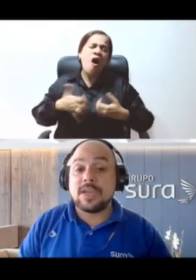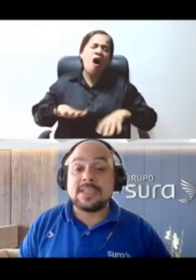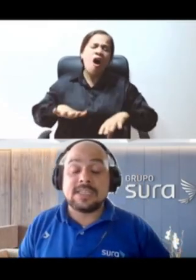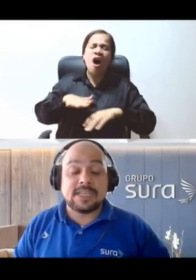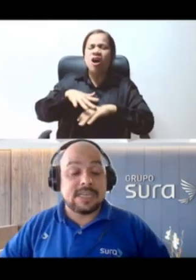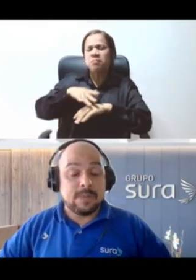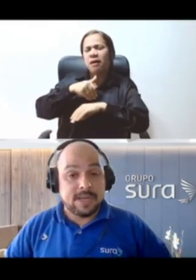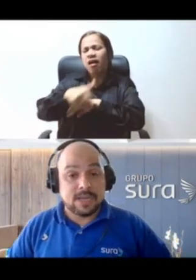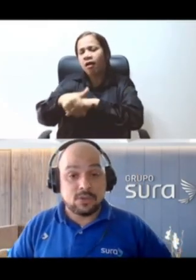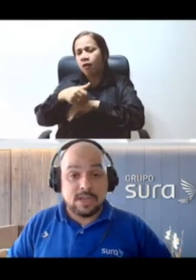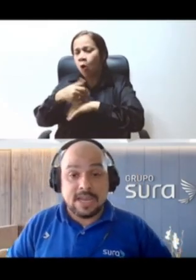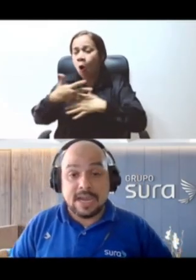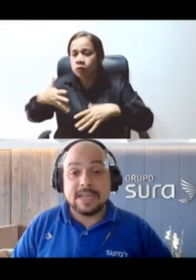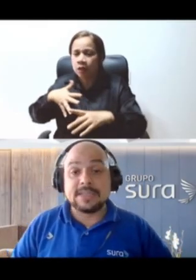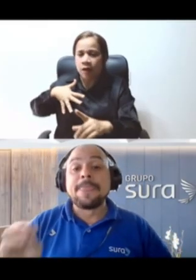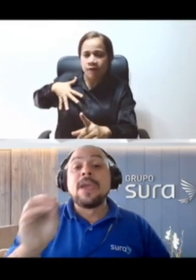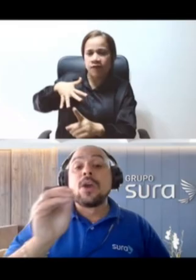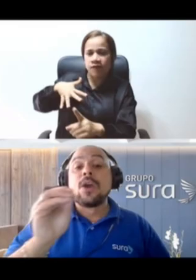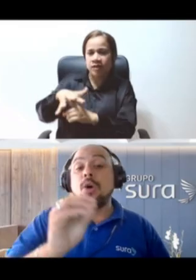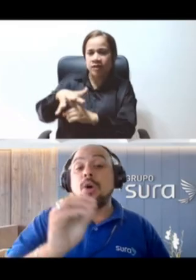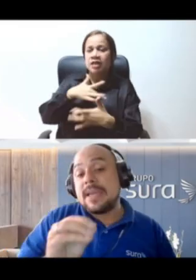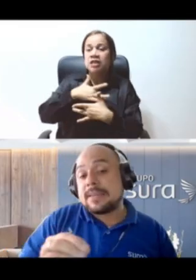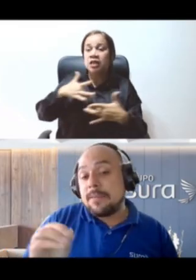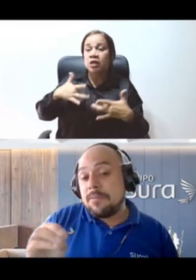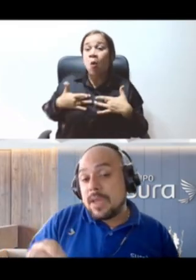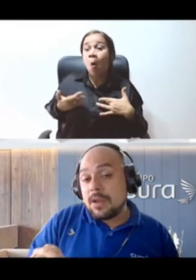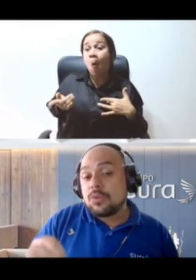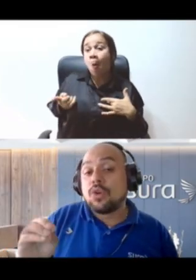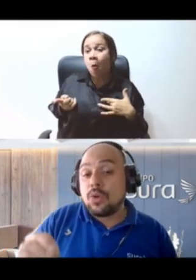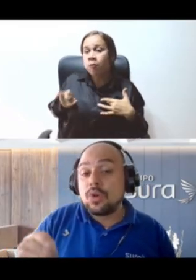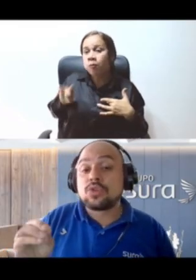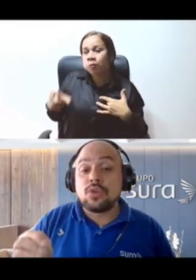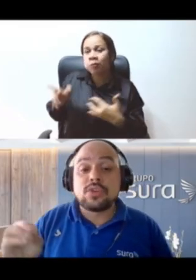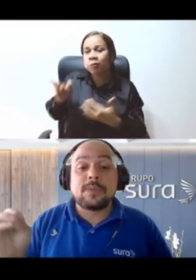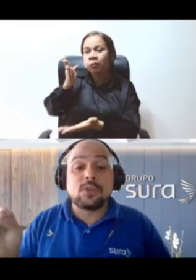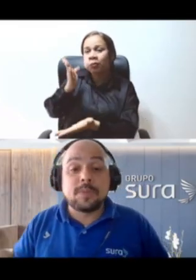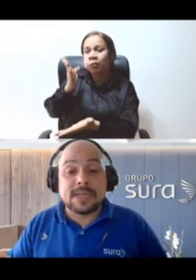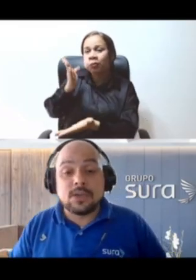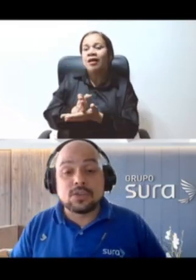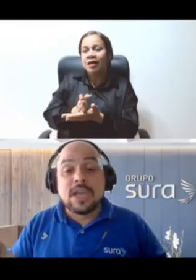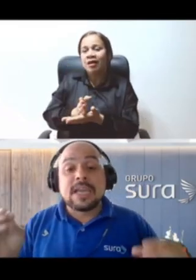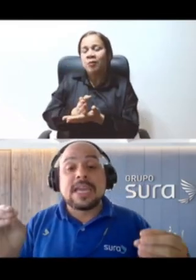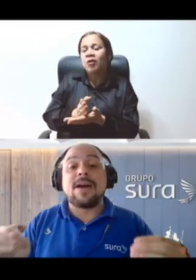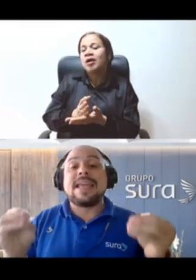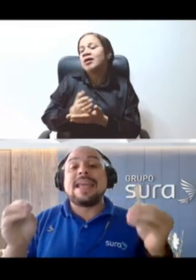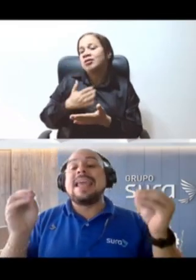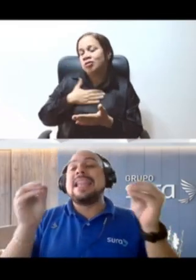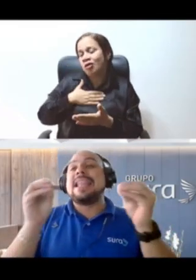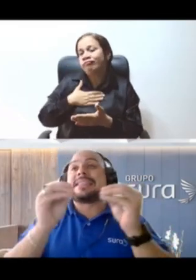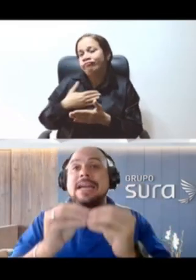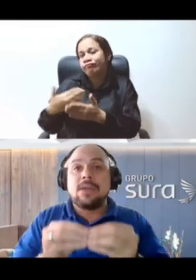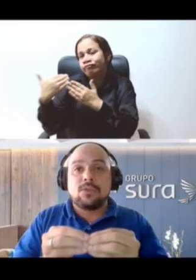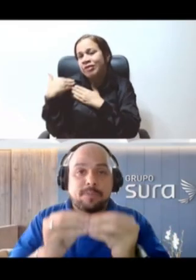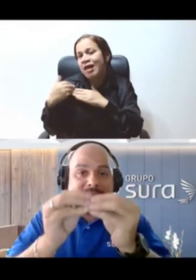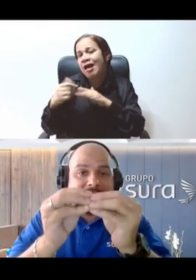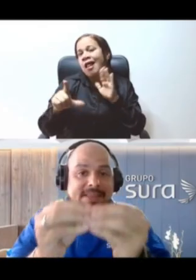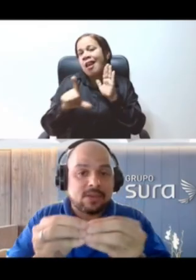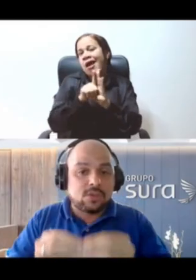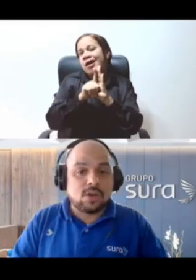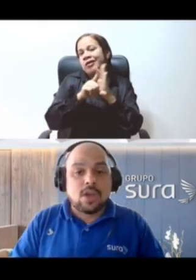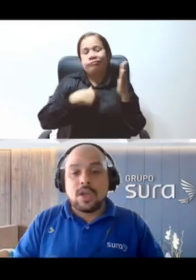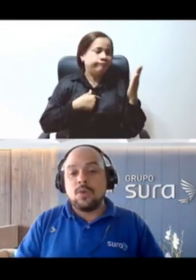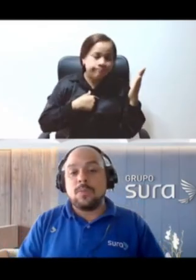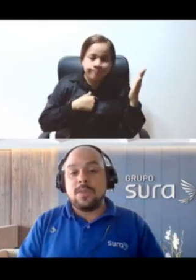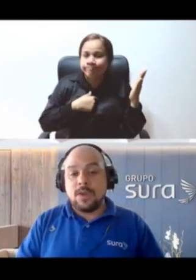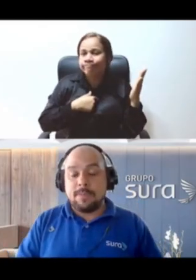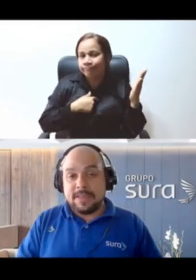porque tendríamos dichas implicaciones legales. Comprender también todos los conceptos básicos que van enlazados para